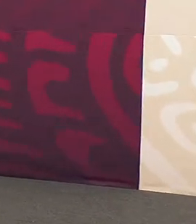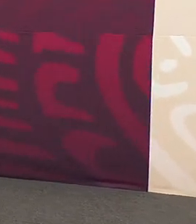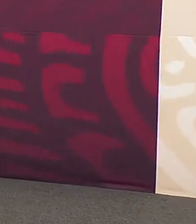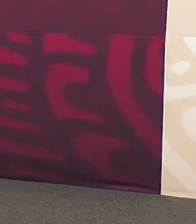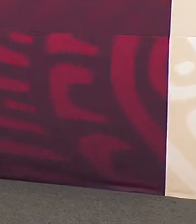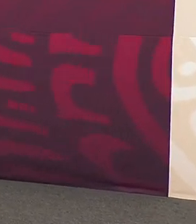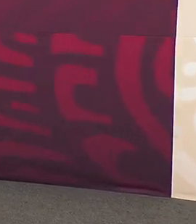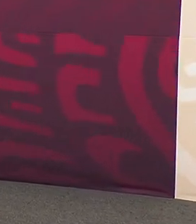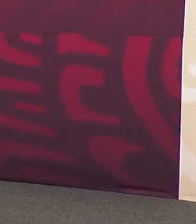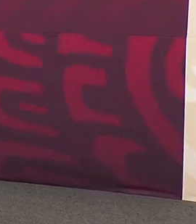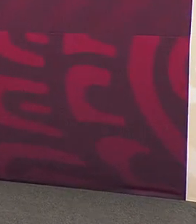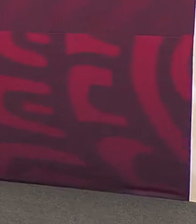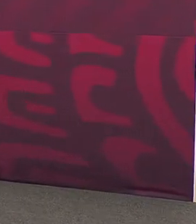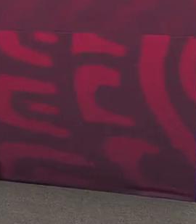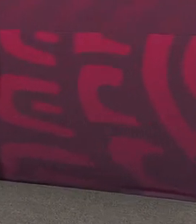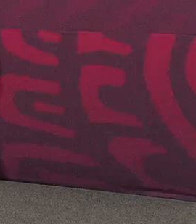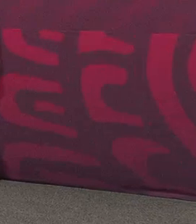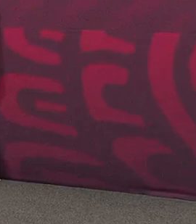Ya va a pasar la gripa.